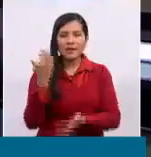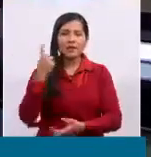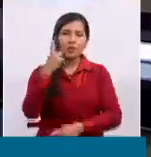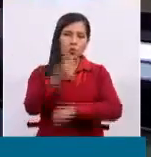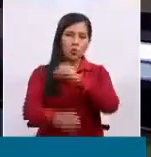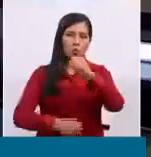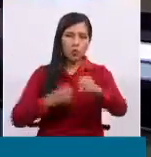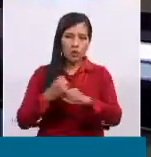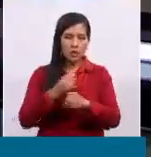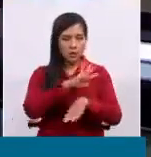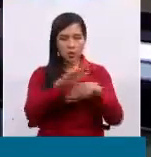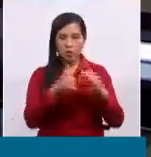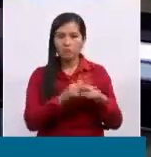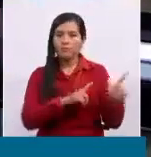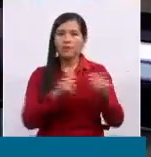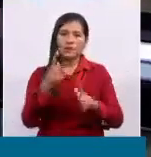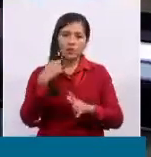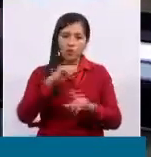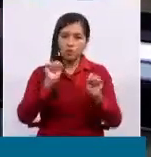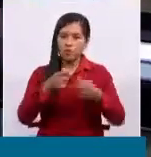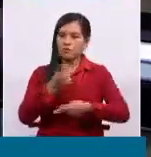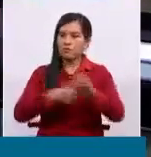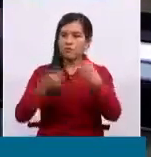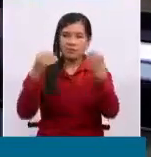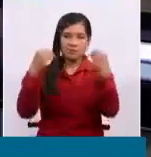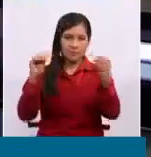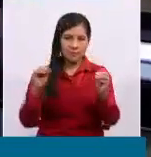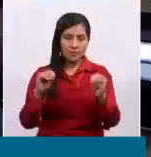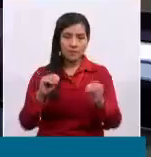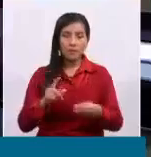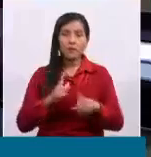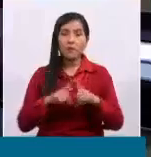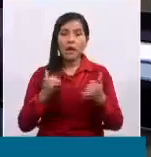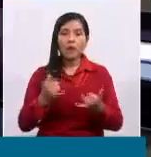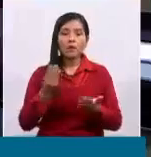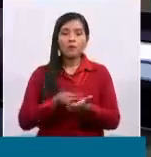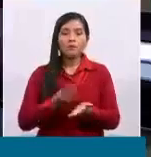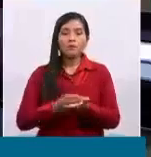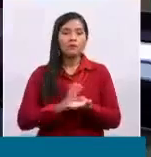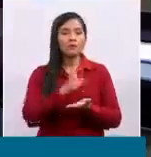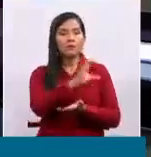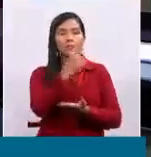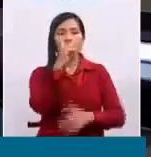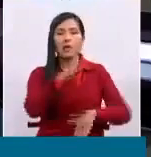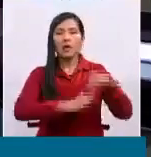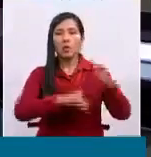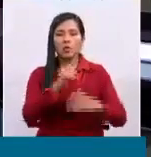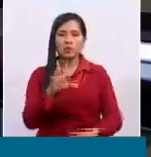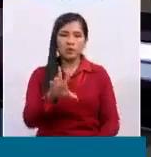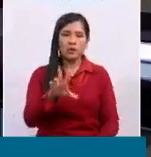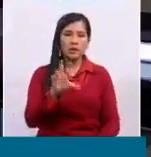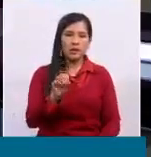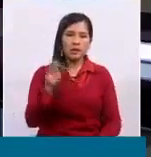contar con estos productos en el mercado. La inversión para lo que sería la construcción de la planta es de